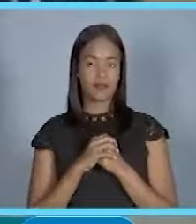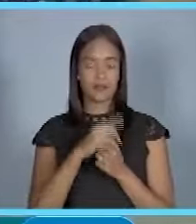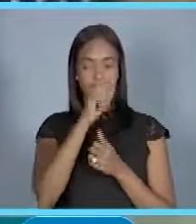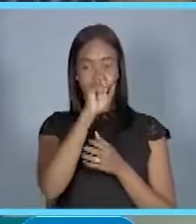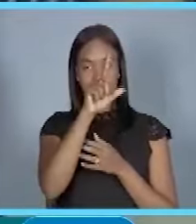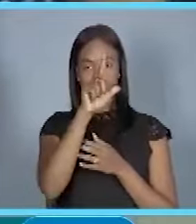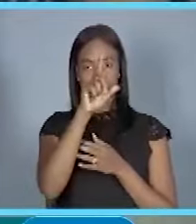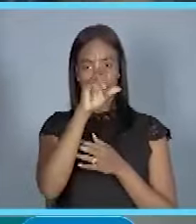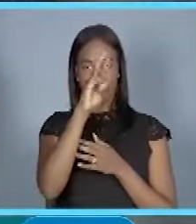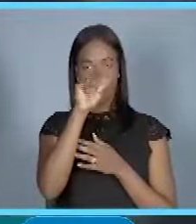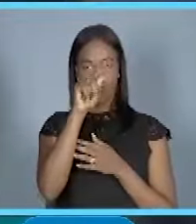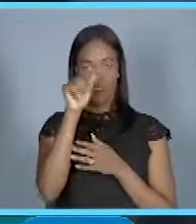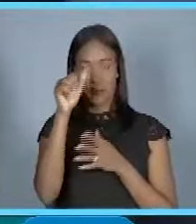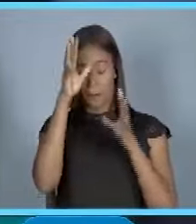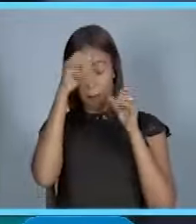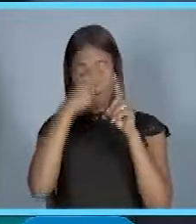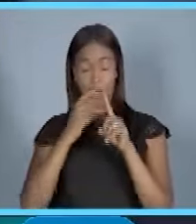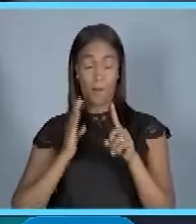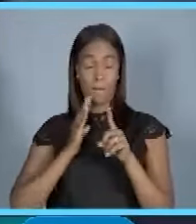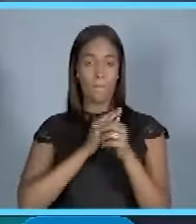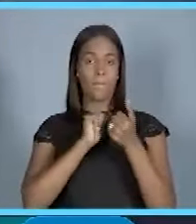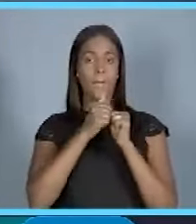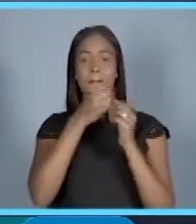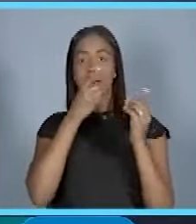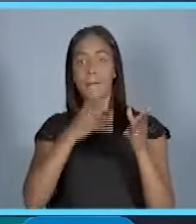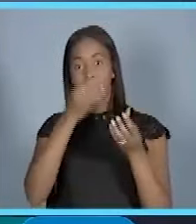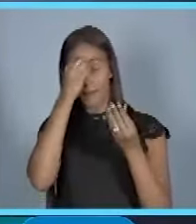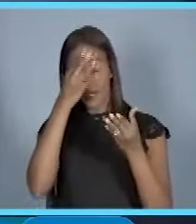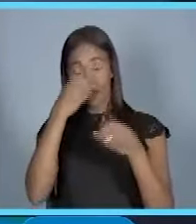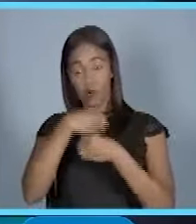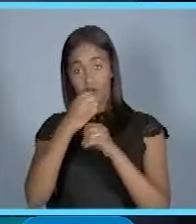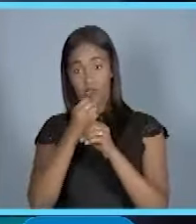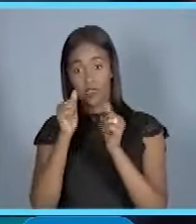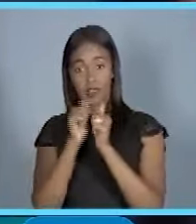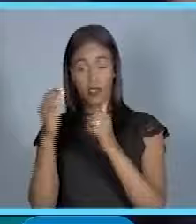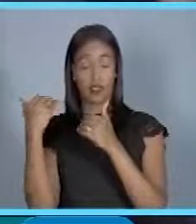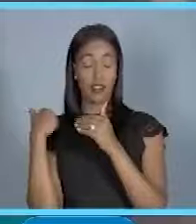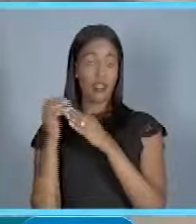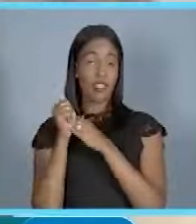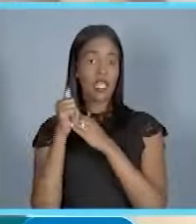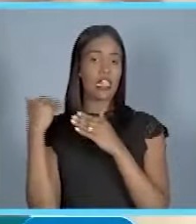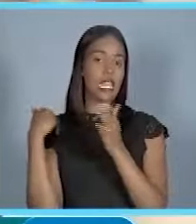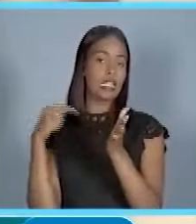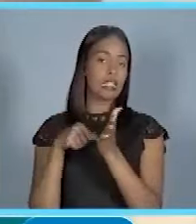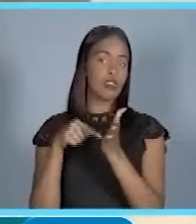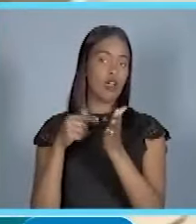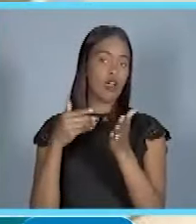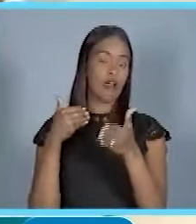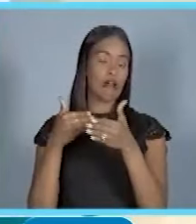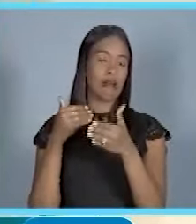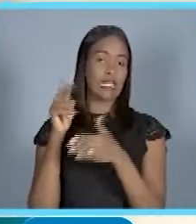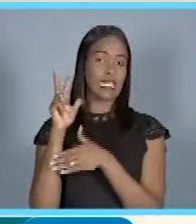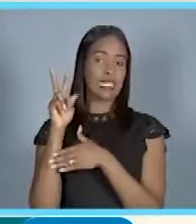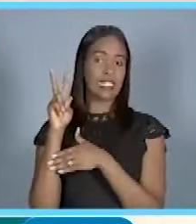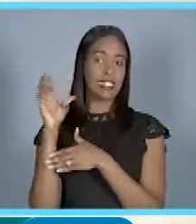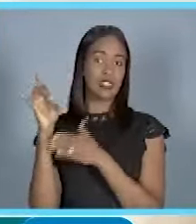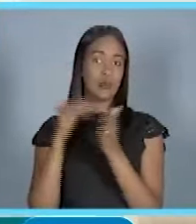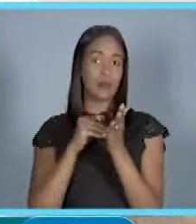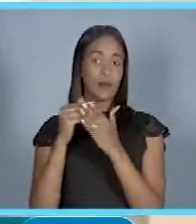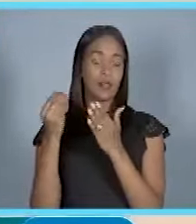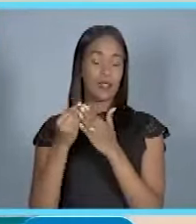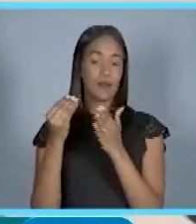Garibaldi Bautista, presidente del Comité Olímpico Dominicano, confirmó que el organismo que dirige tiene deudas que se aproximan a los 28 millones de